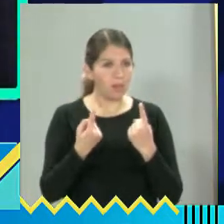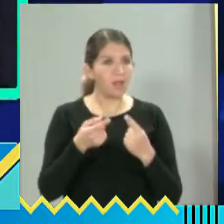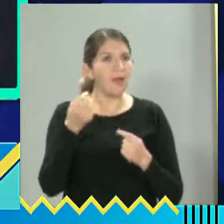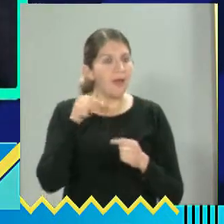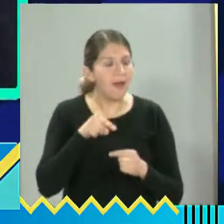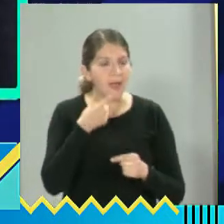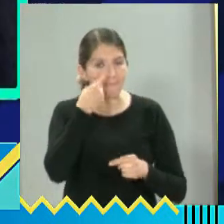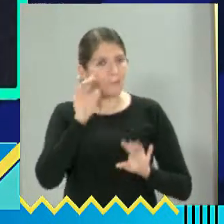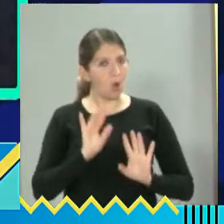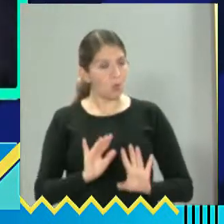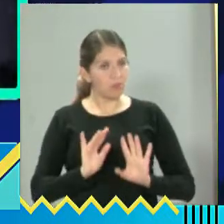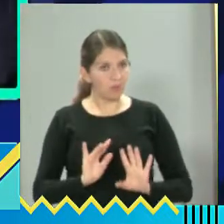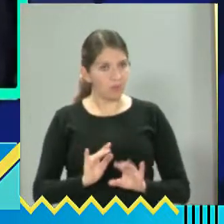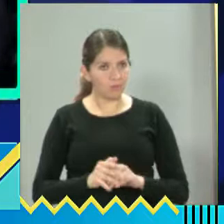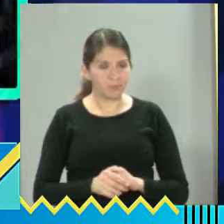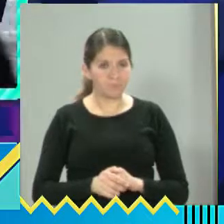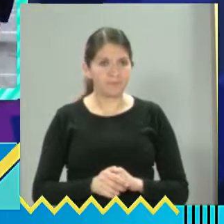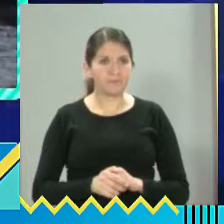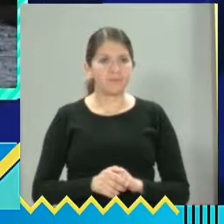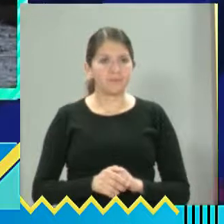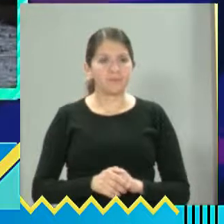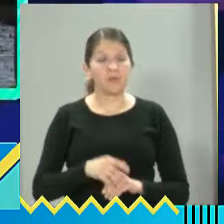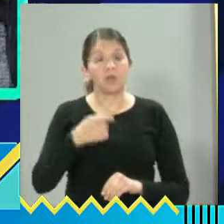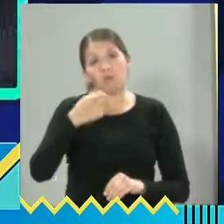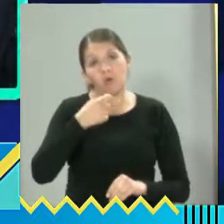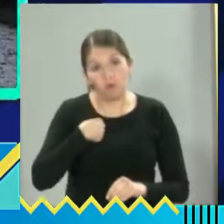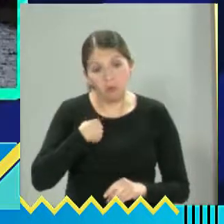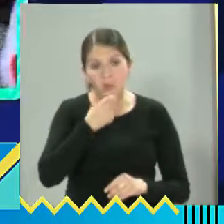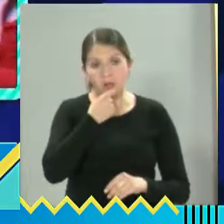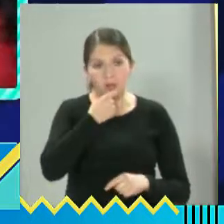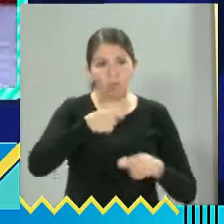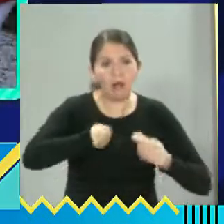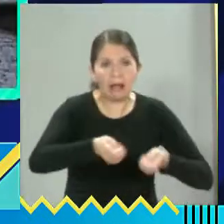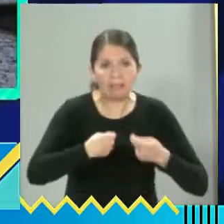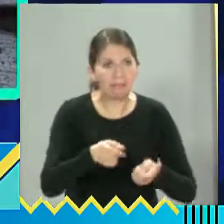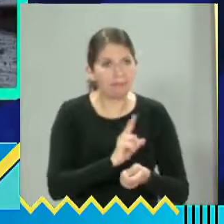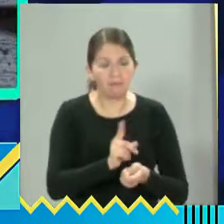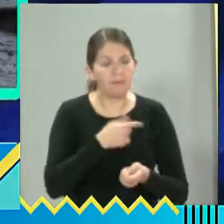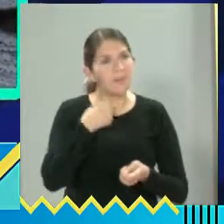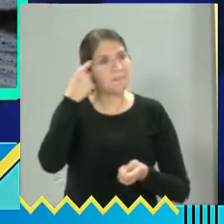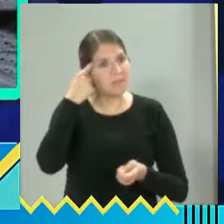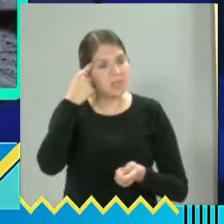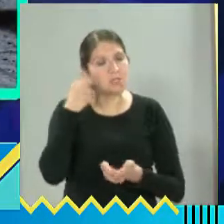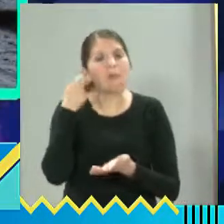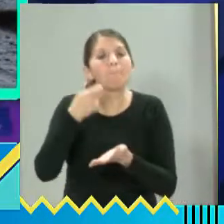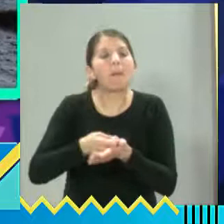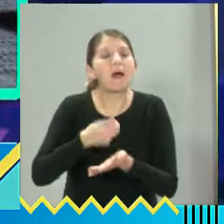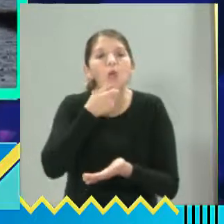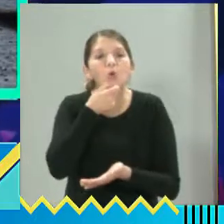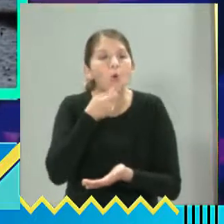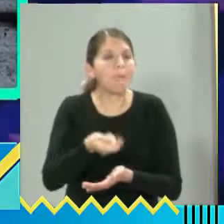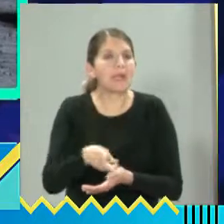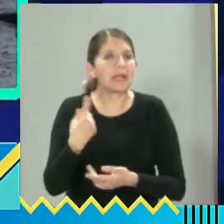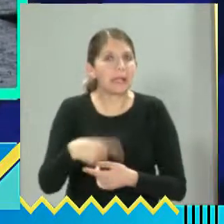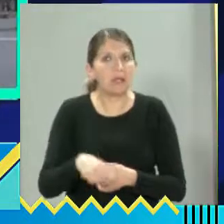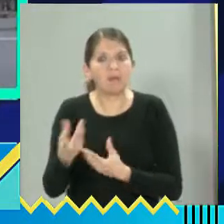más cuidado, a que los gastos o lo que vaya a comprar sea más eficiente, más productivo para mantener a la familia,